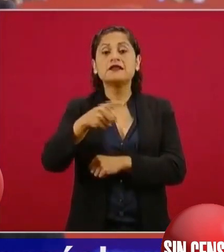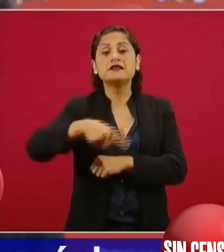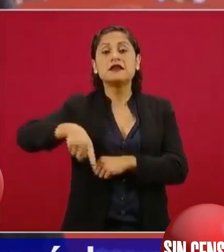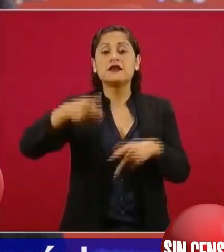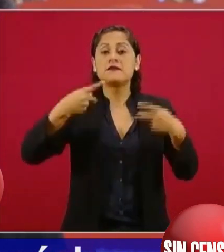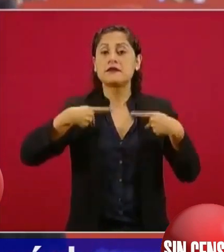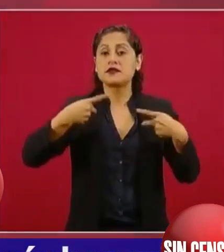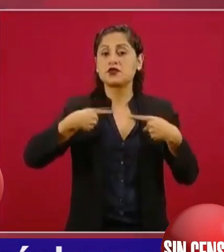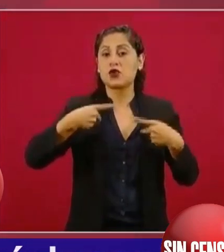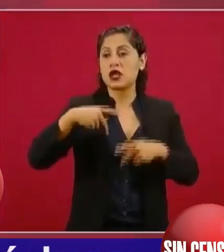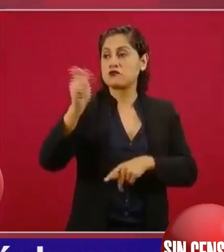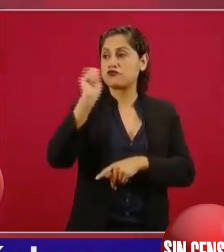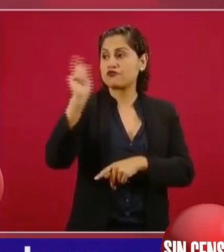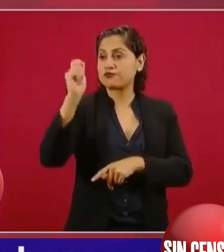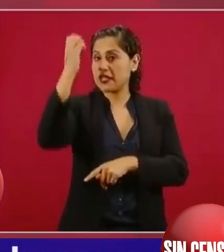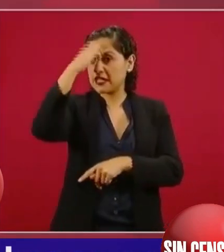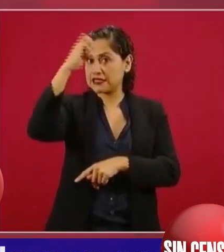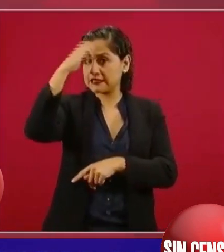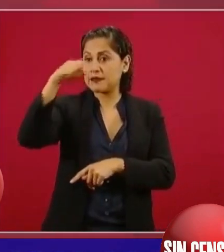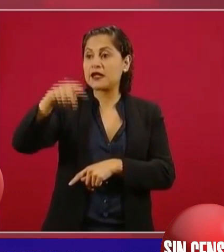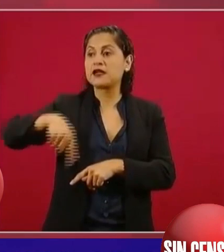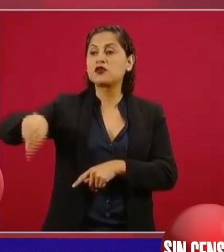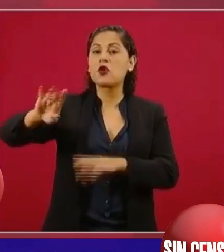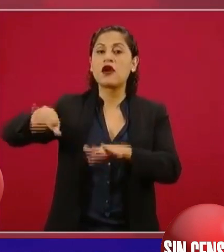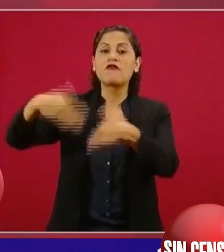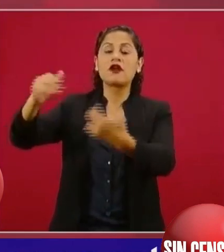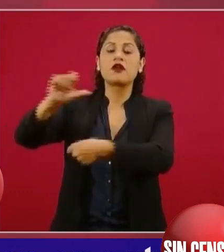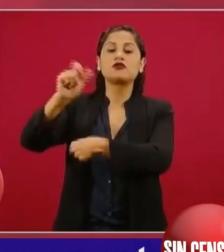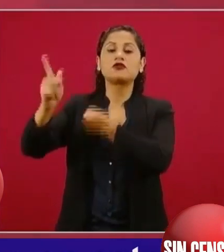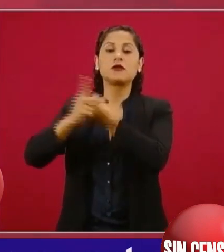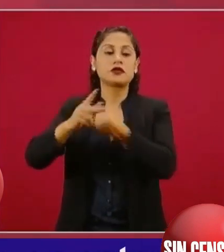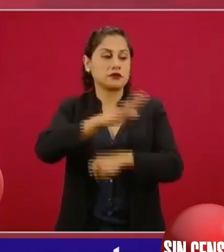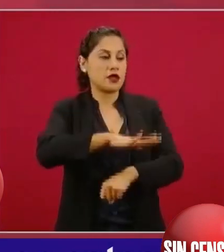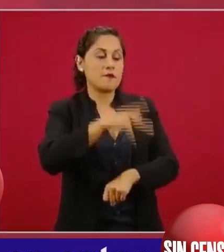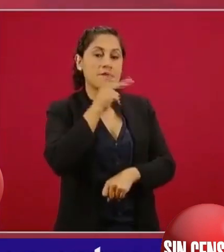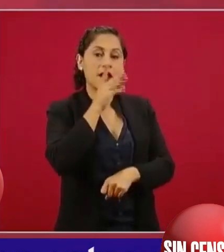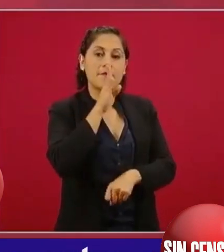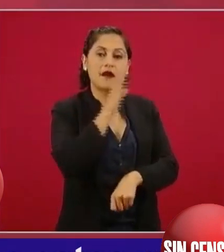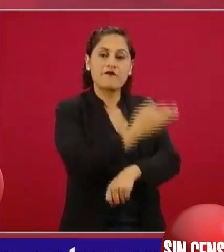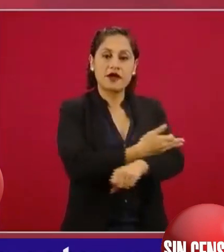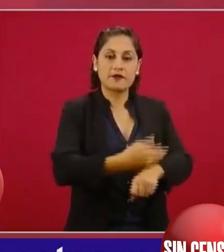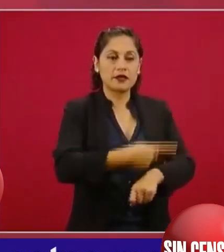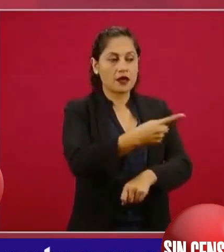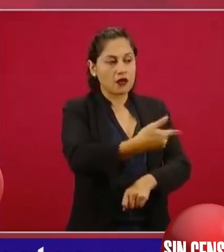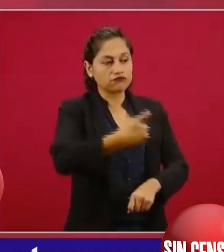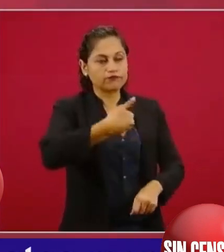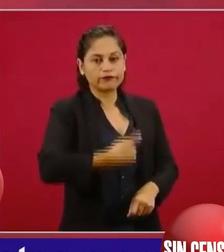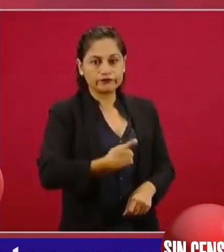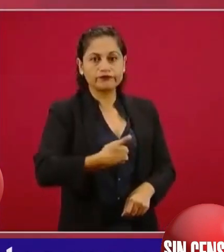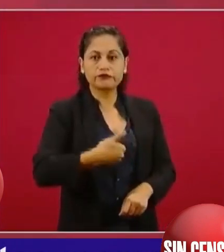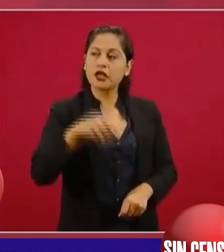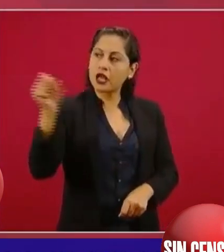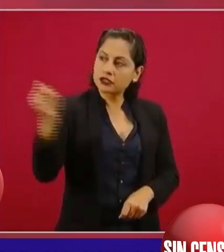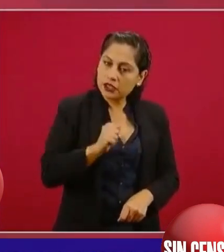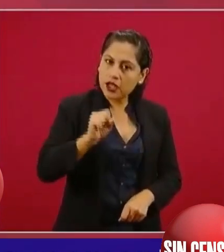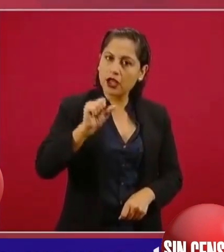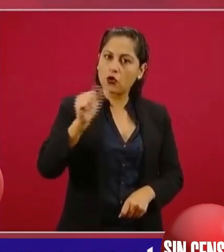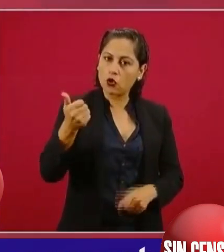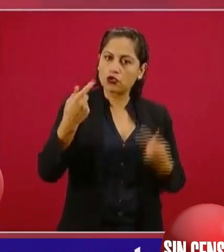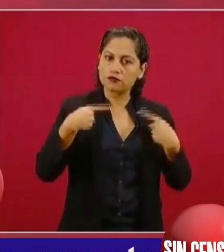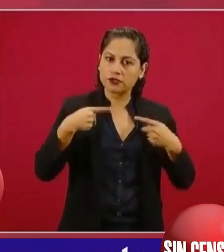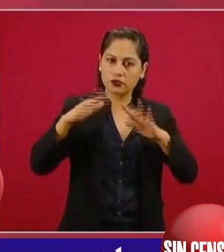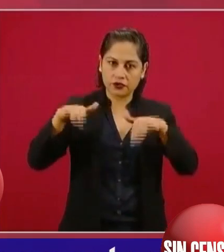Nos los pidieron los padres y lo primero que se resolvió fue eso, que regresaran los expertos.